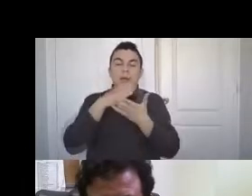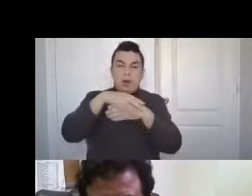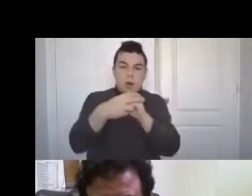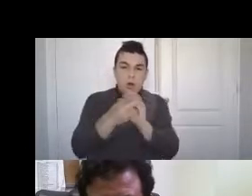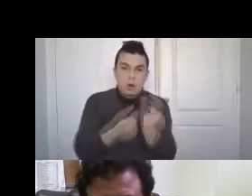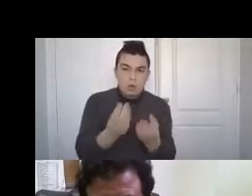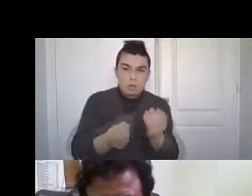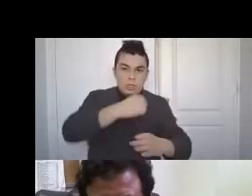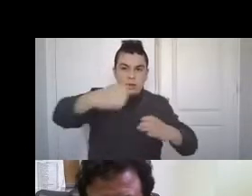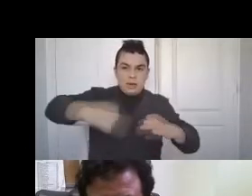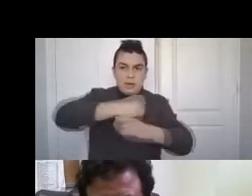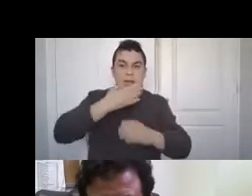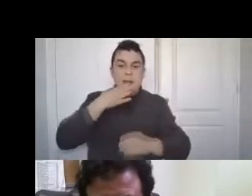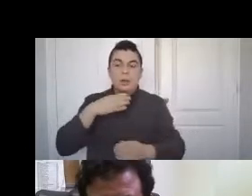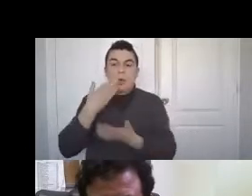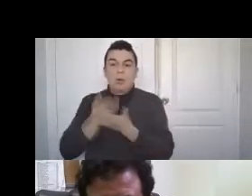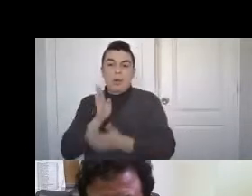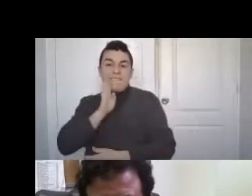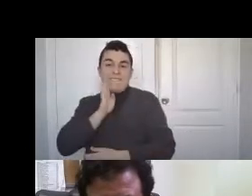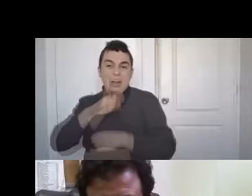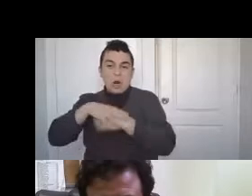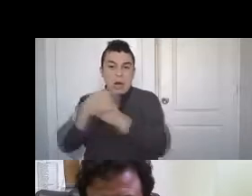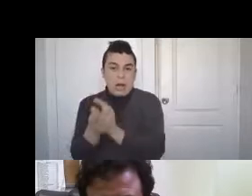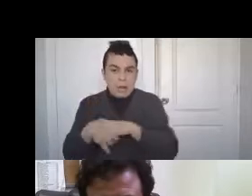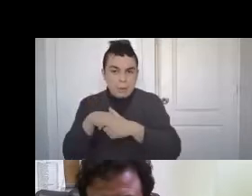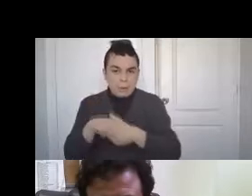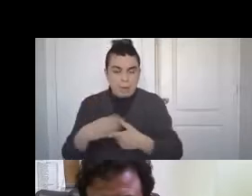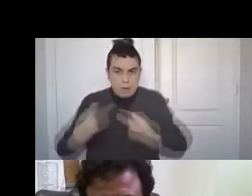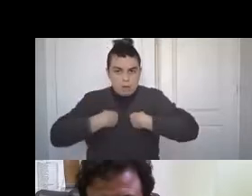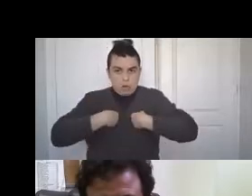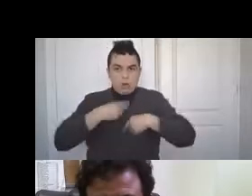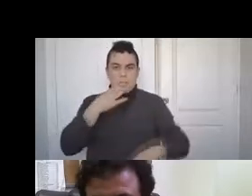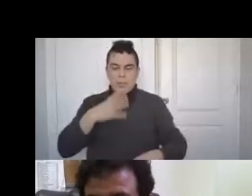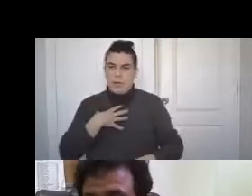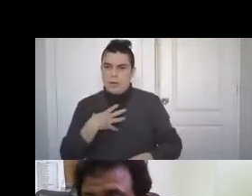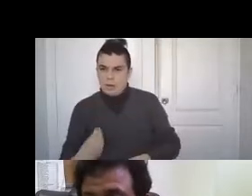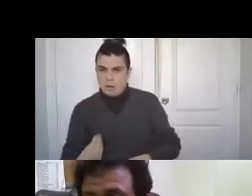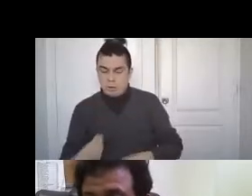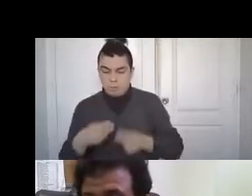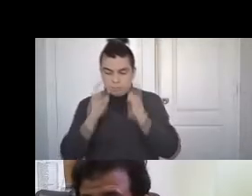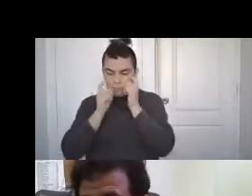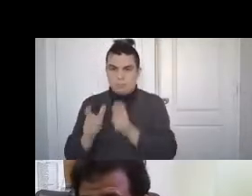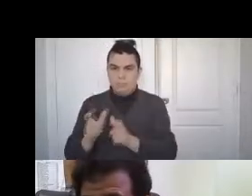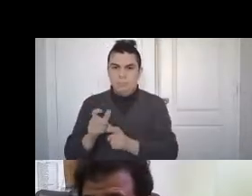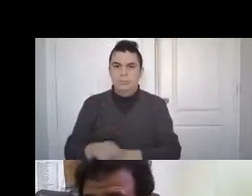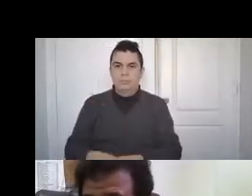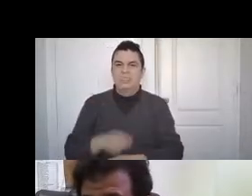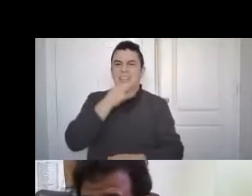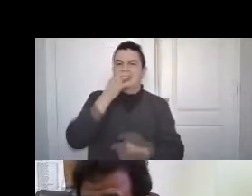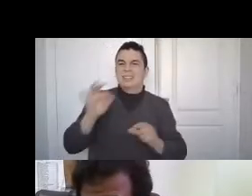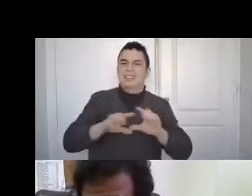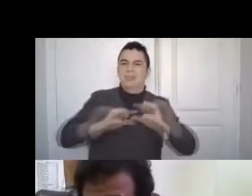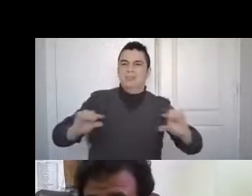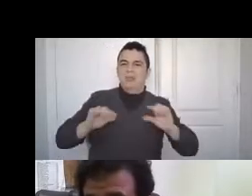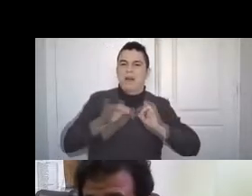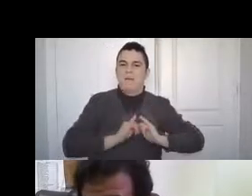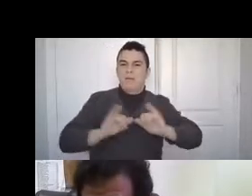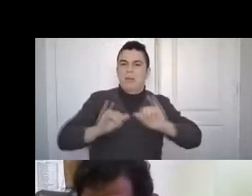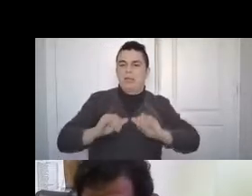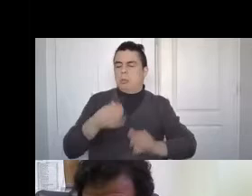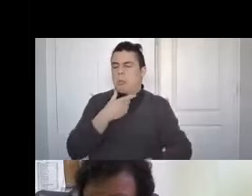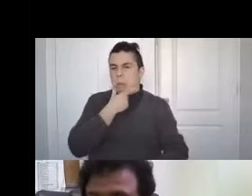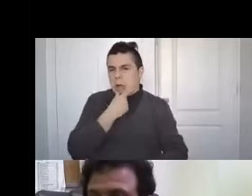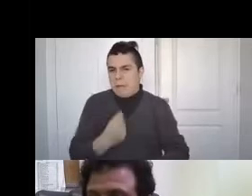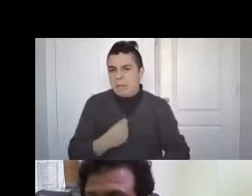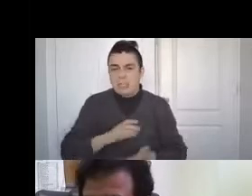hagan. Ministerio de Salud. La vida es lo primero. Era un mensaje muy sencillo, ¿cierto? Hirvamos el agua, lavémonos